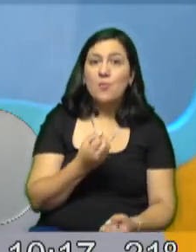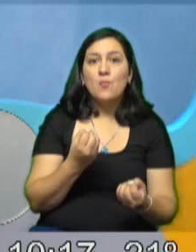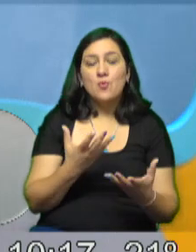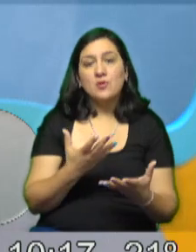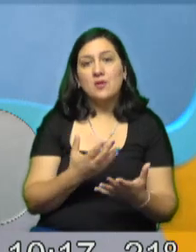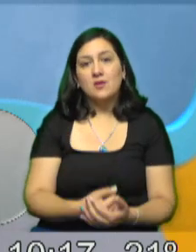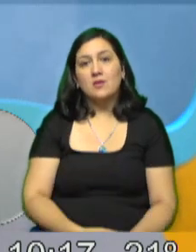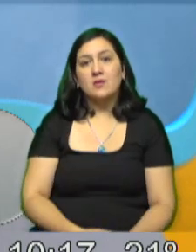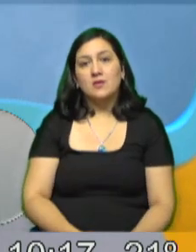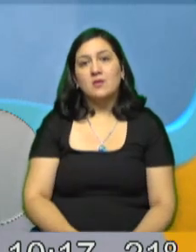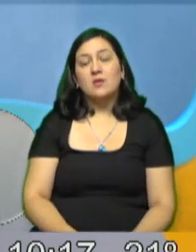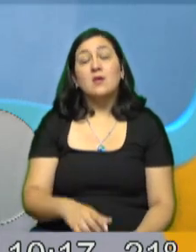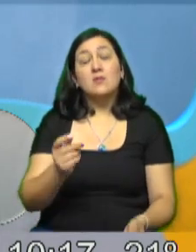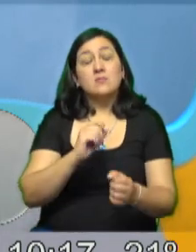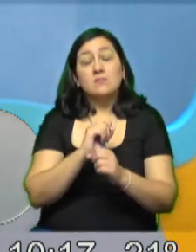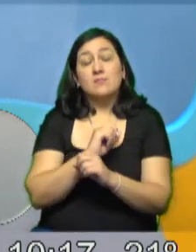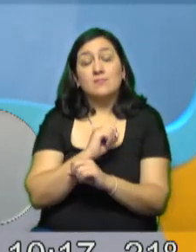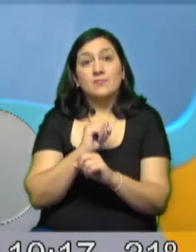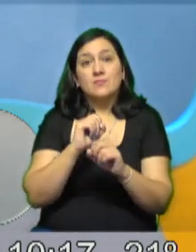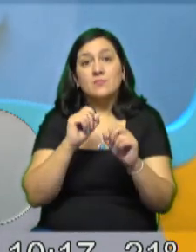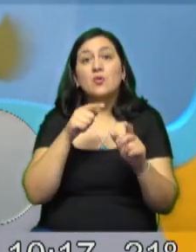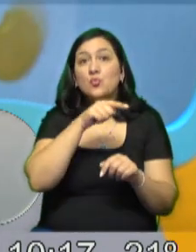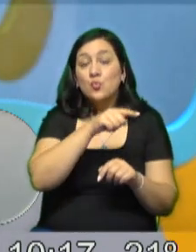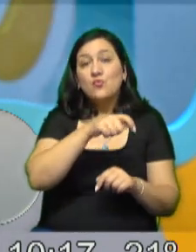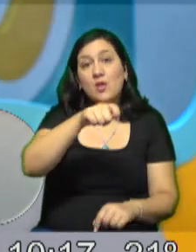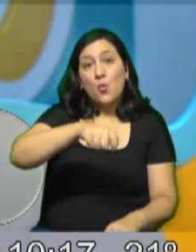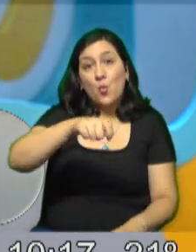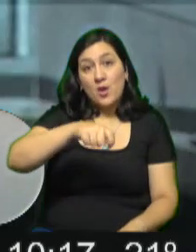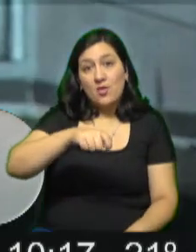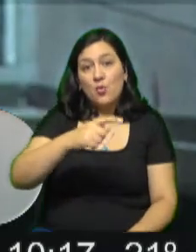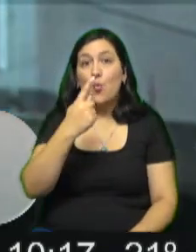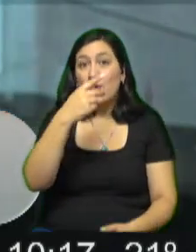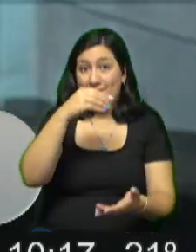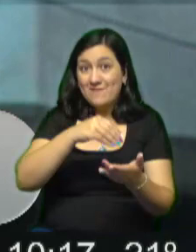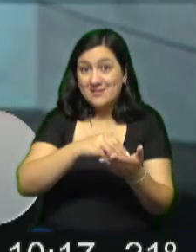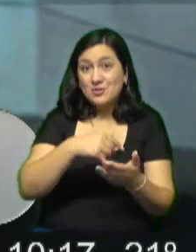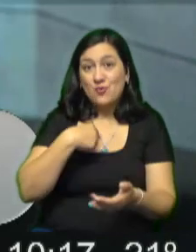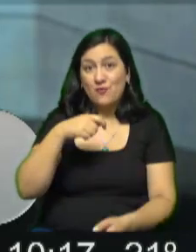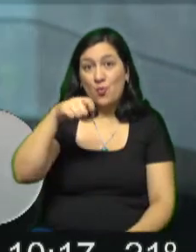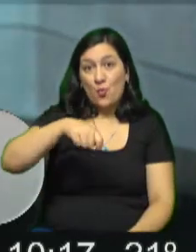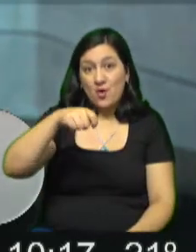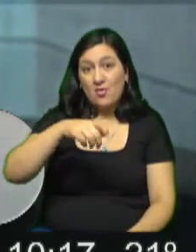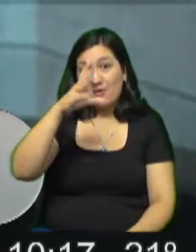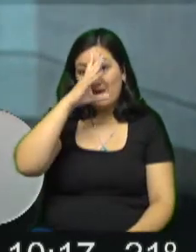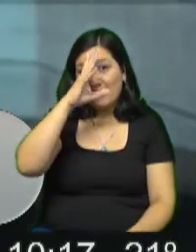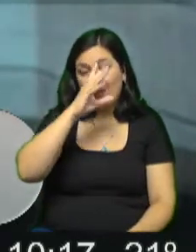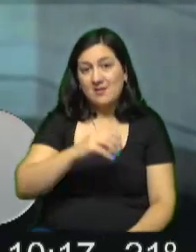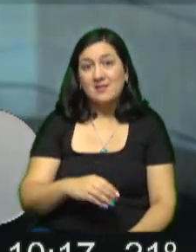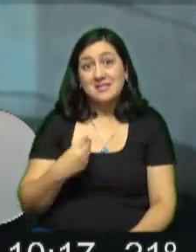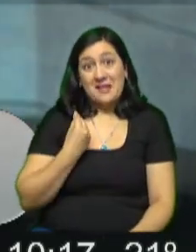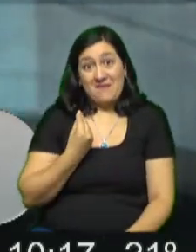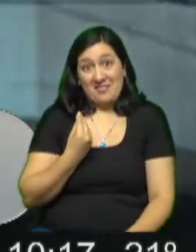hay no puede llamar la atención porque vos también fuiste jurado de carnaval. Una vez. Pero este. ¿Sobreviviste? Sí,